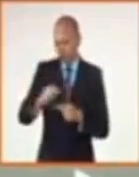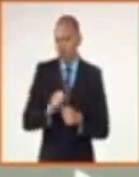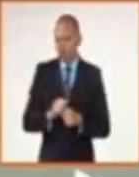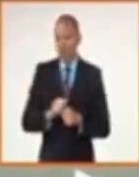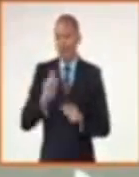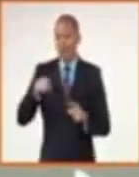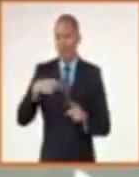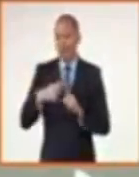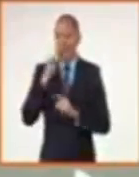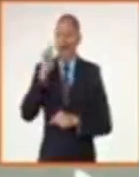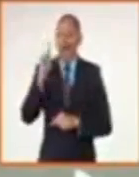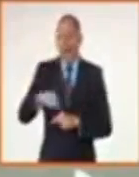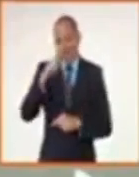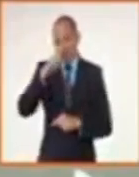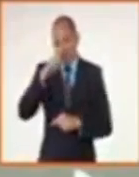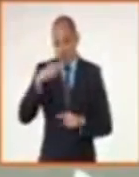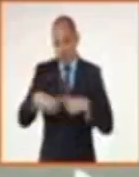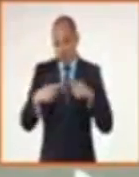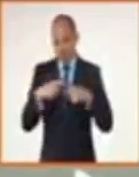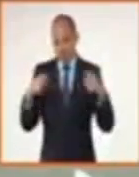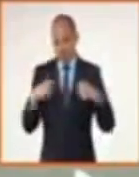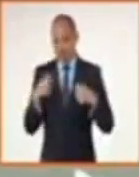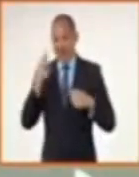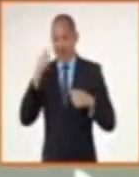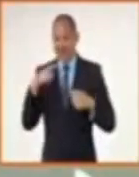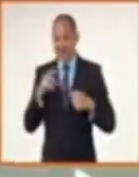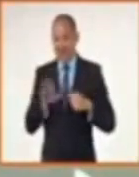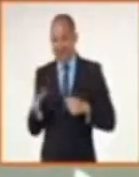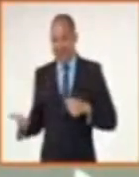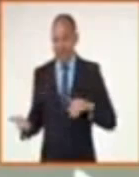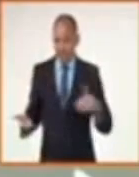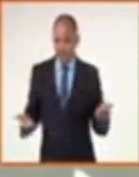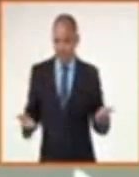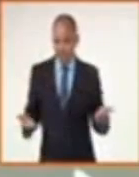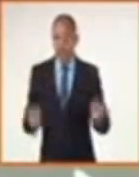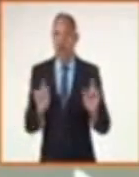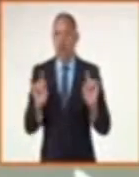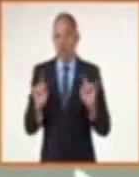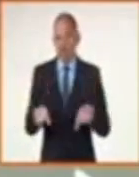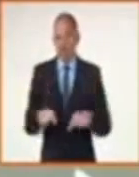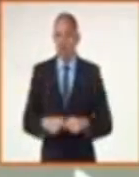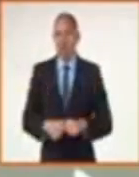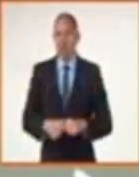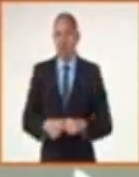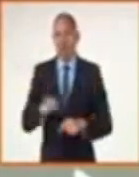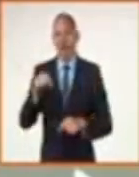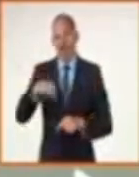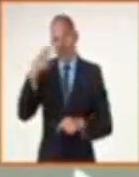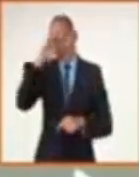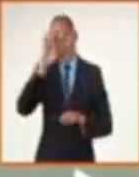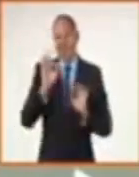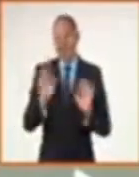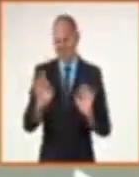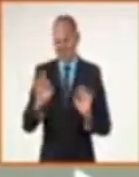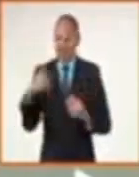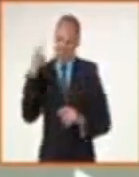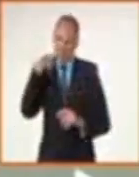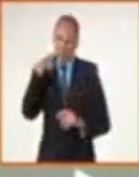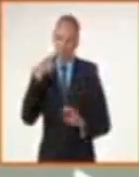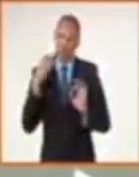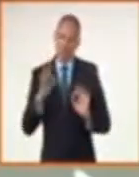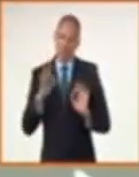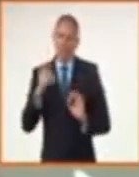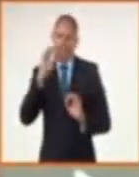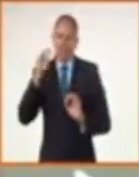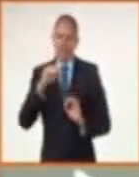nuestras urnas, rasgo distintivo del sistema electoral cubano y que constituye motivo de alegría de las